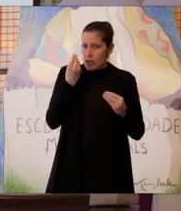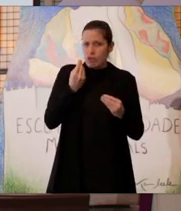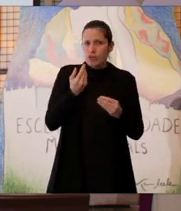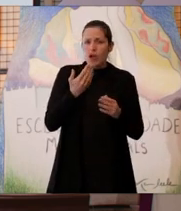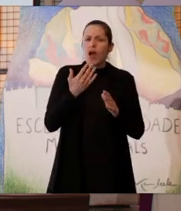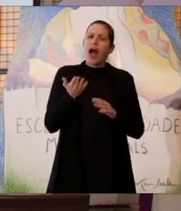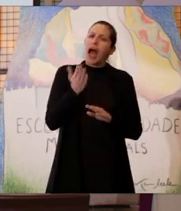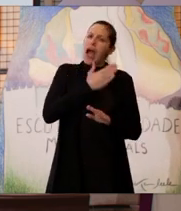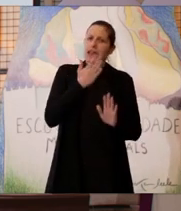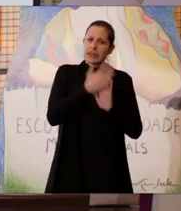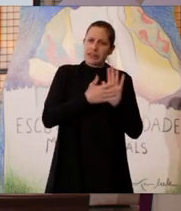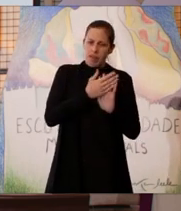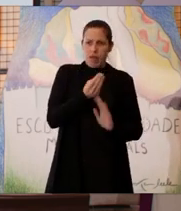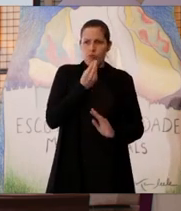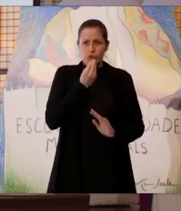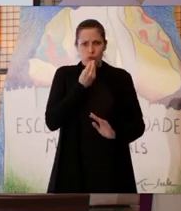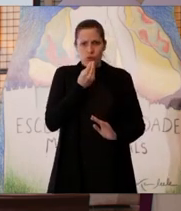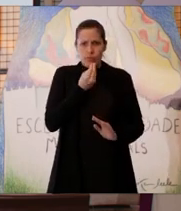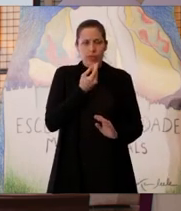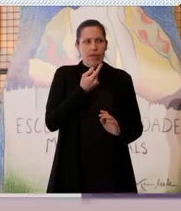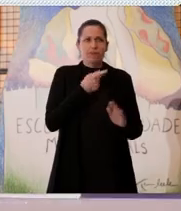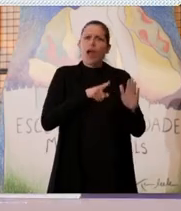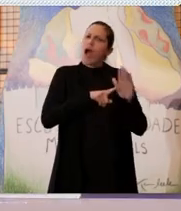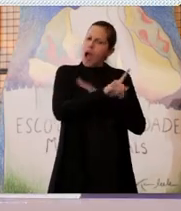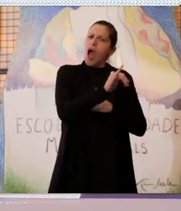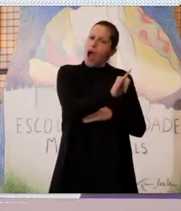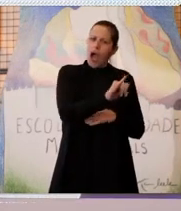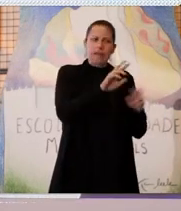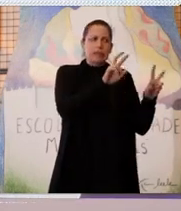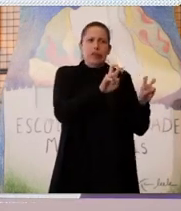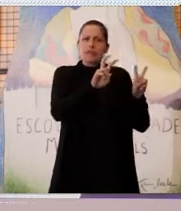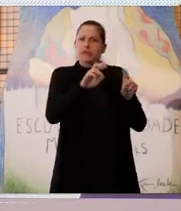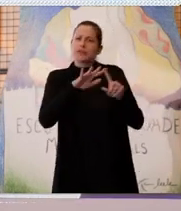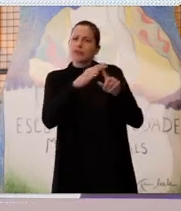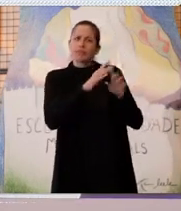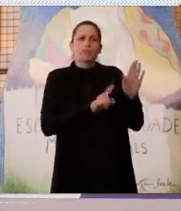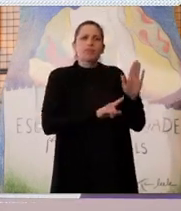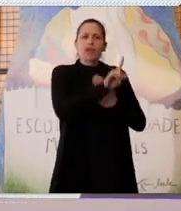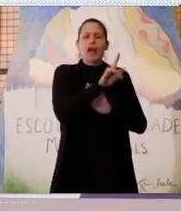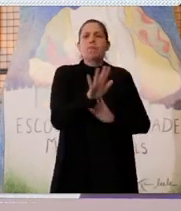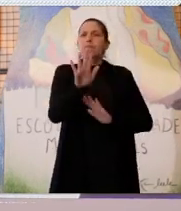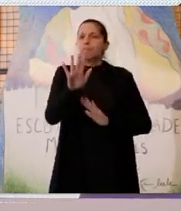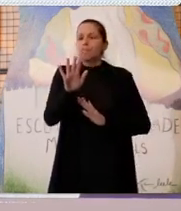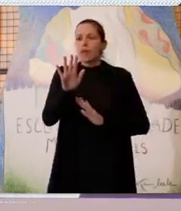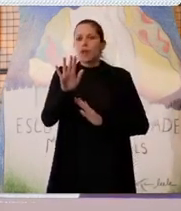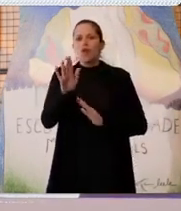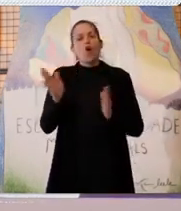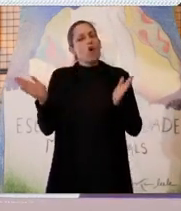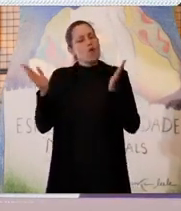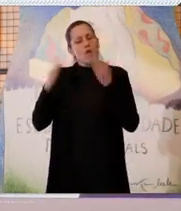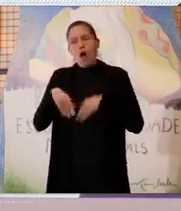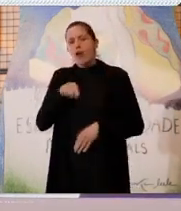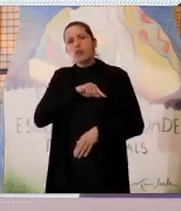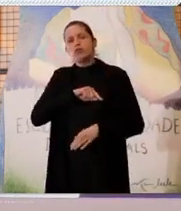avanzando en algunas cuestiones mucho pero no somos conscientes de los retrocesos en otras porque como nos hemos centrado